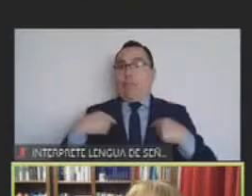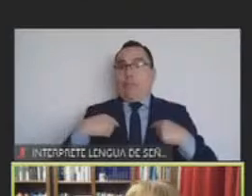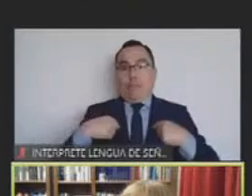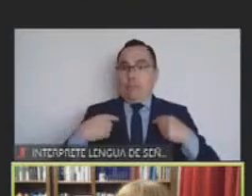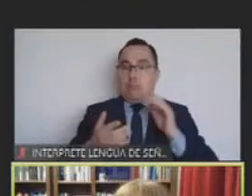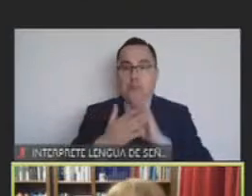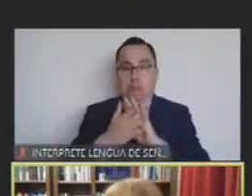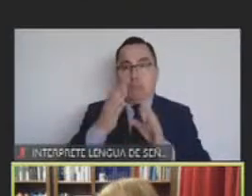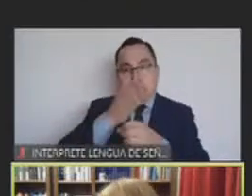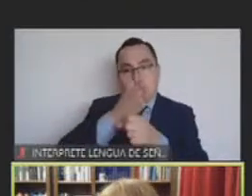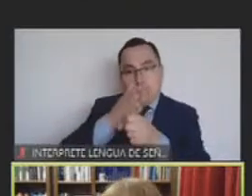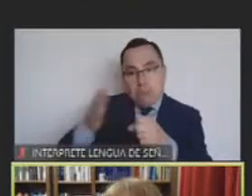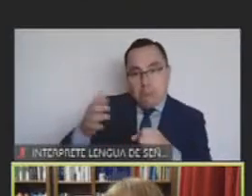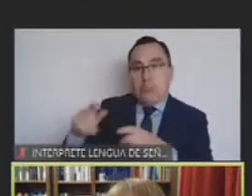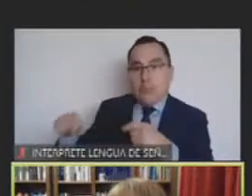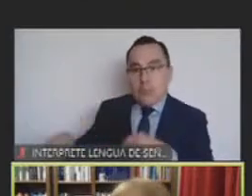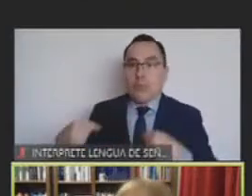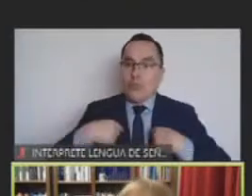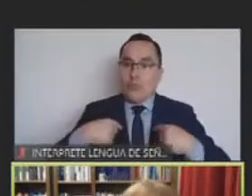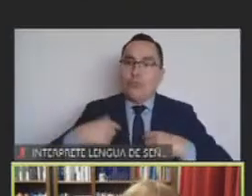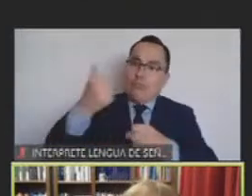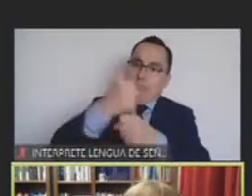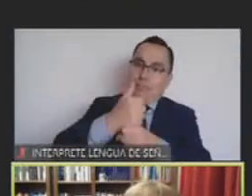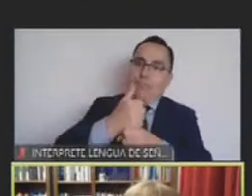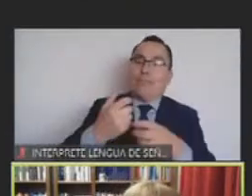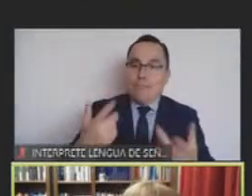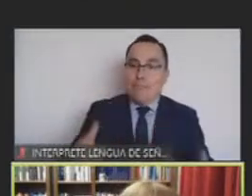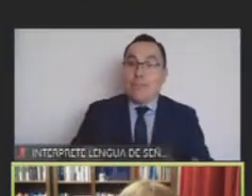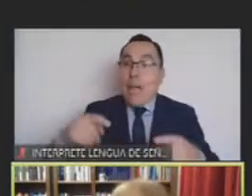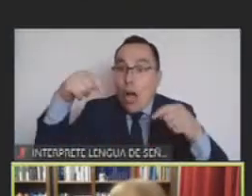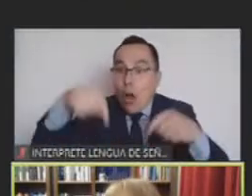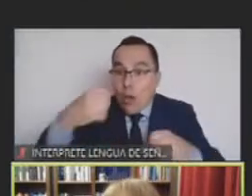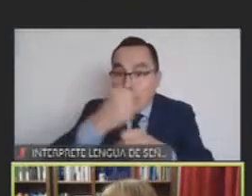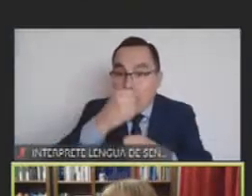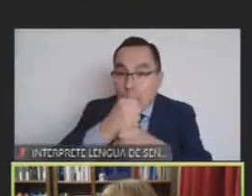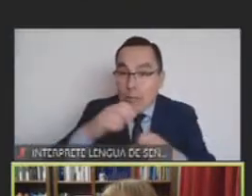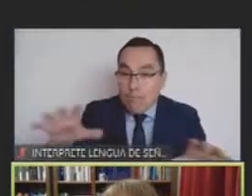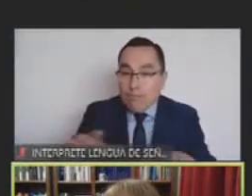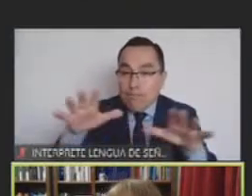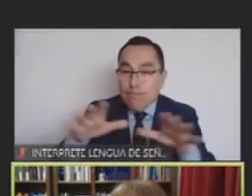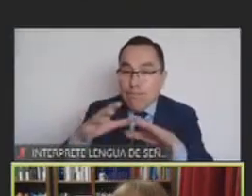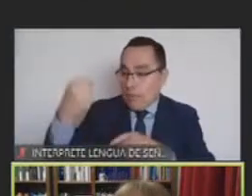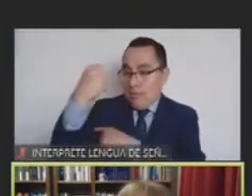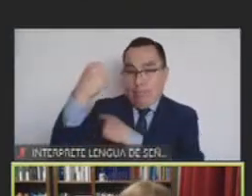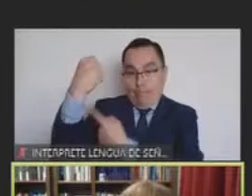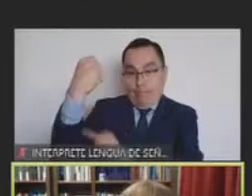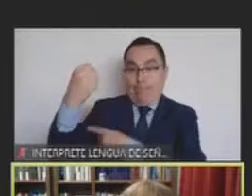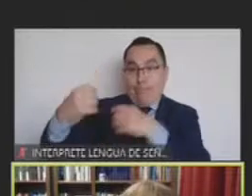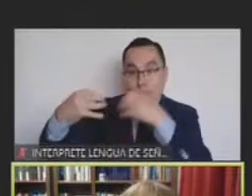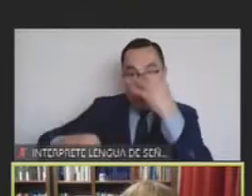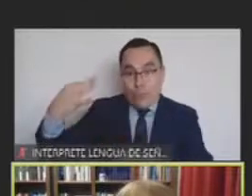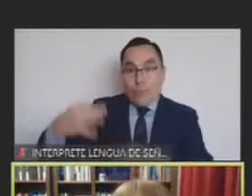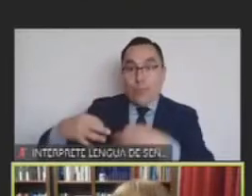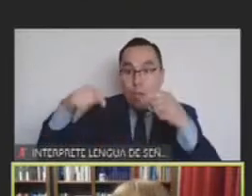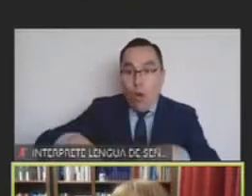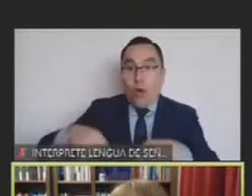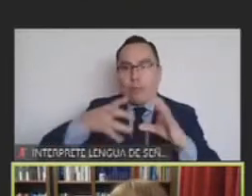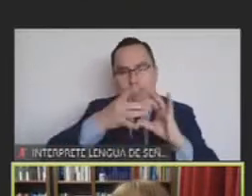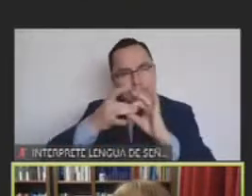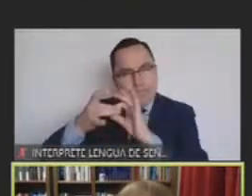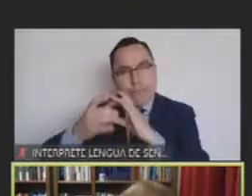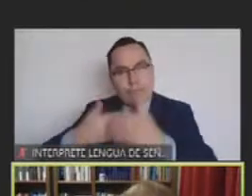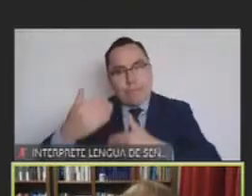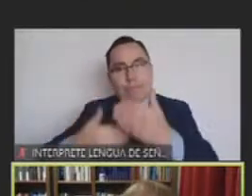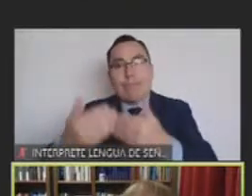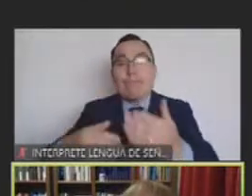cuestionamiento al razonamiento judicial. Creo que la gran tarea del Poder Judicial en los tiempos que corren, y en ese sentido creo